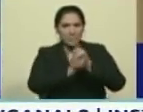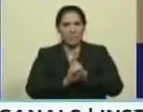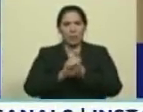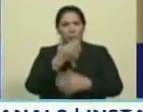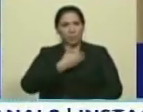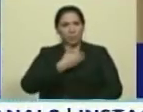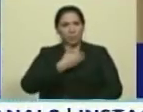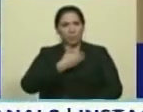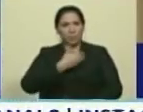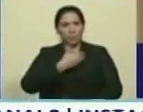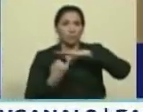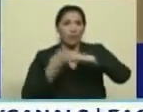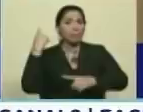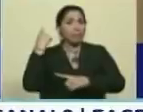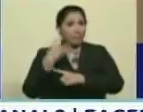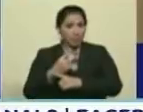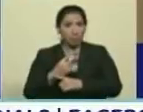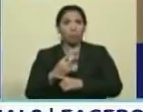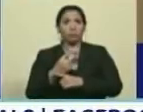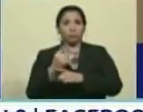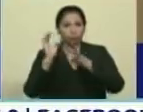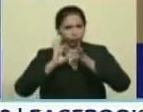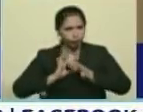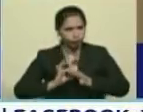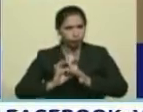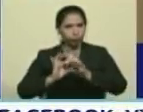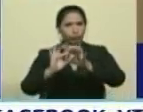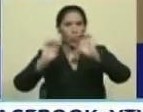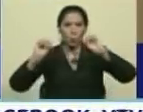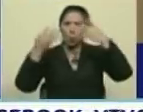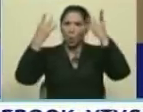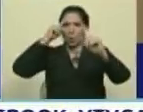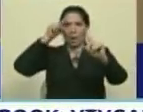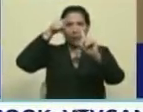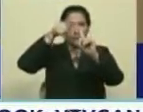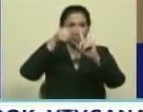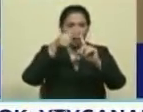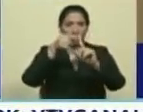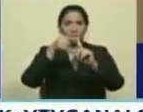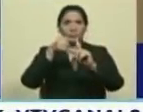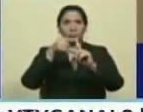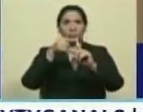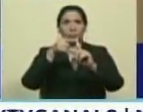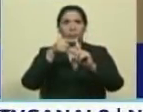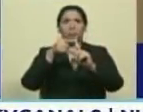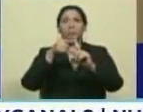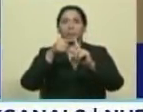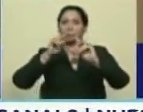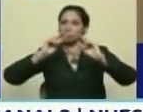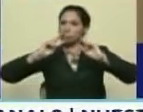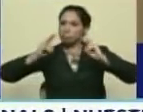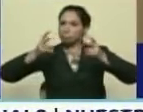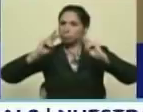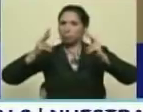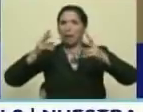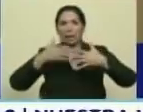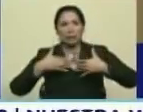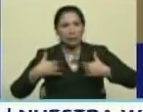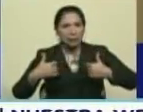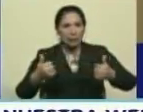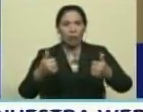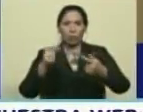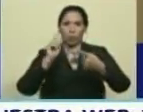que tenemos que consolidar los logros alcanzados al abordar los retos de salud de nuestro